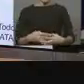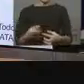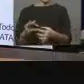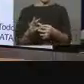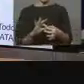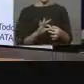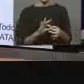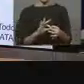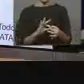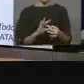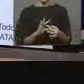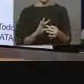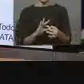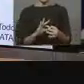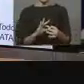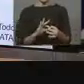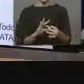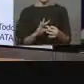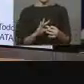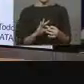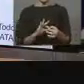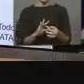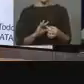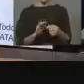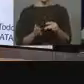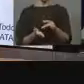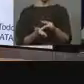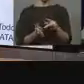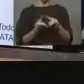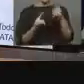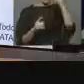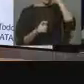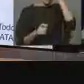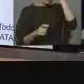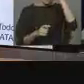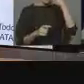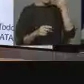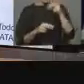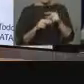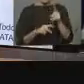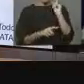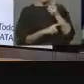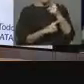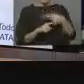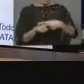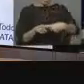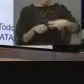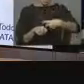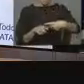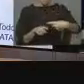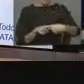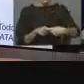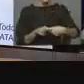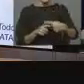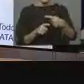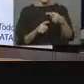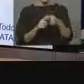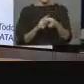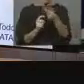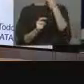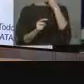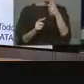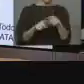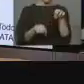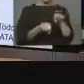más propias de la hechicería y la superstición, impone por la fuerza y amenaza una visión sexista,